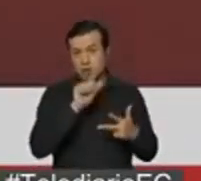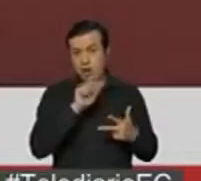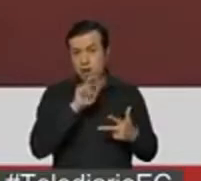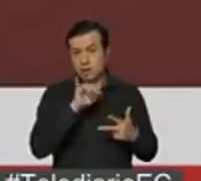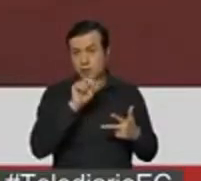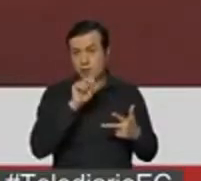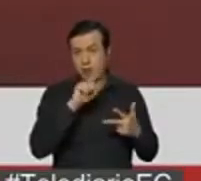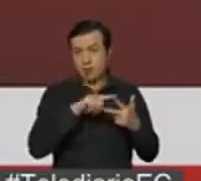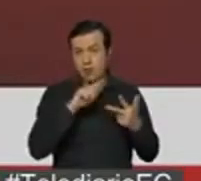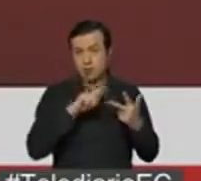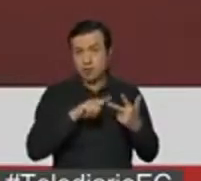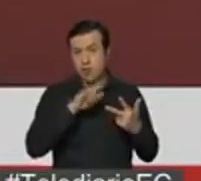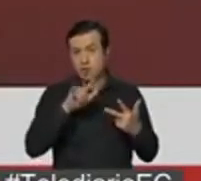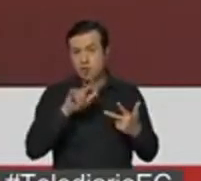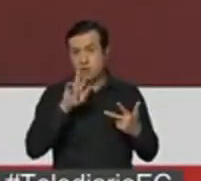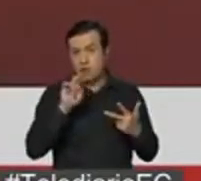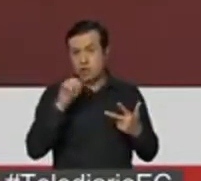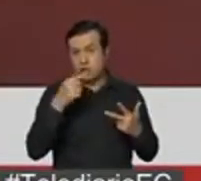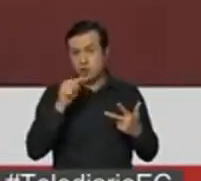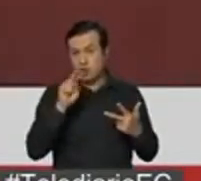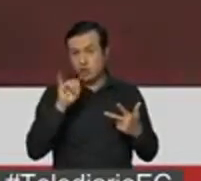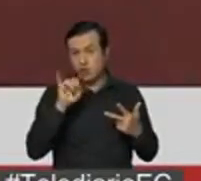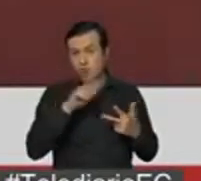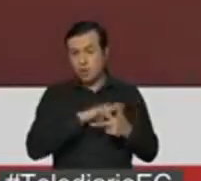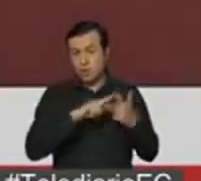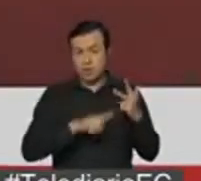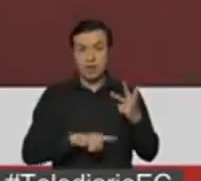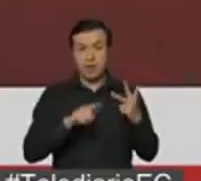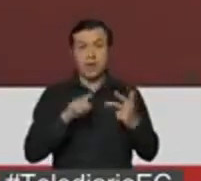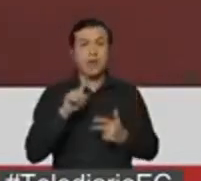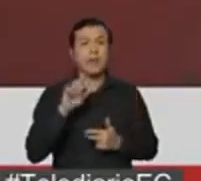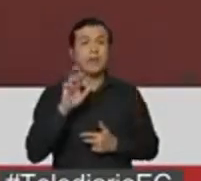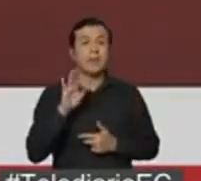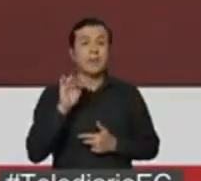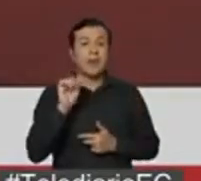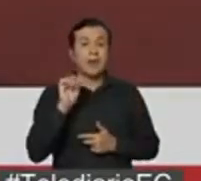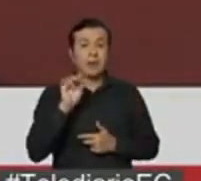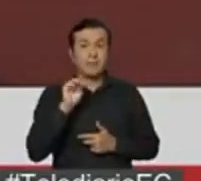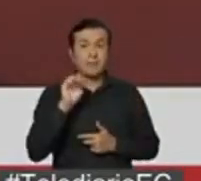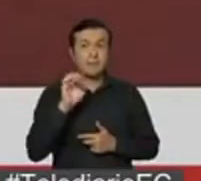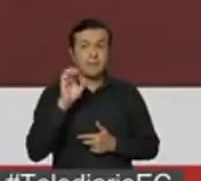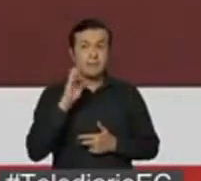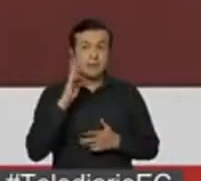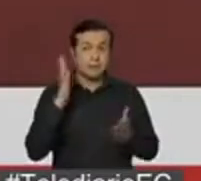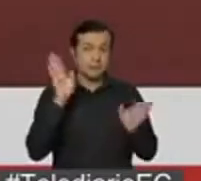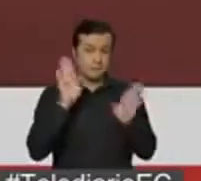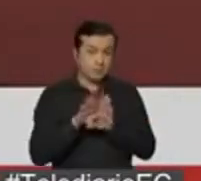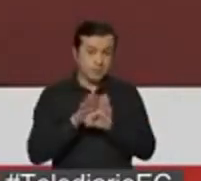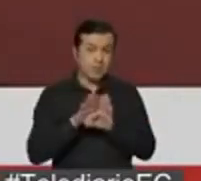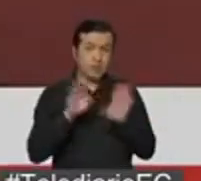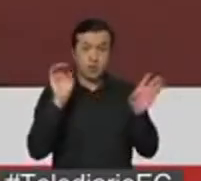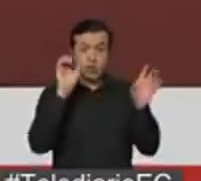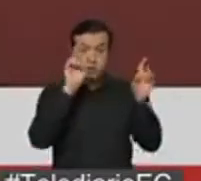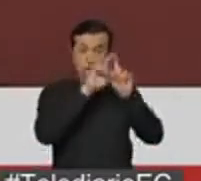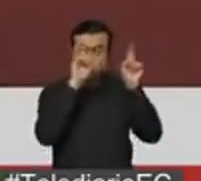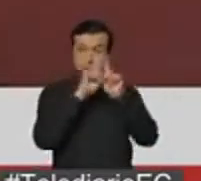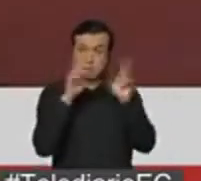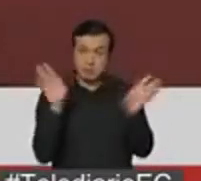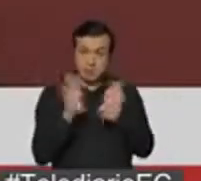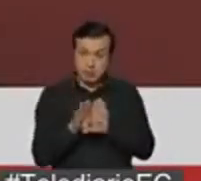Aeroregional. Yo creo que la salida de Tame, entre comillas, es de Tame o de cualquier otra aerolínea, pero entre comillas